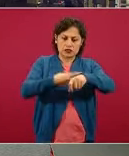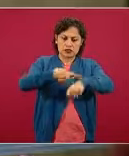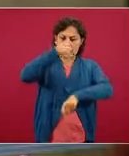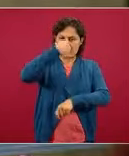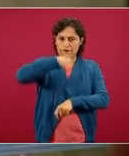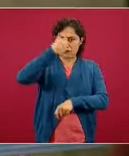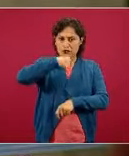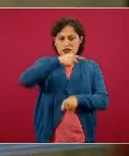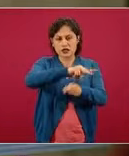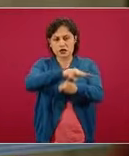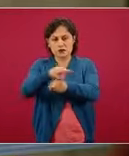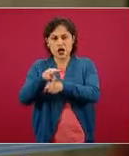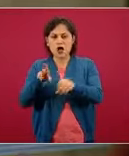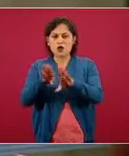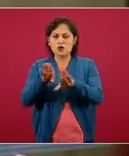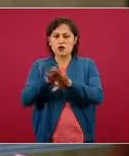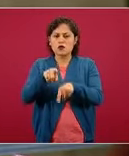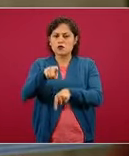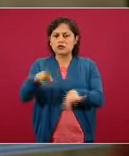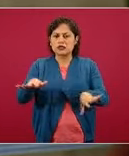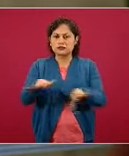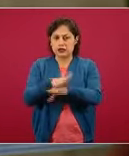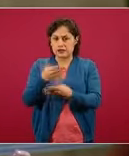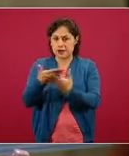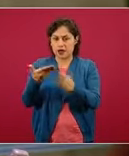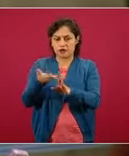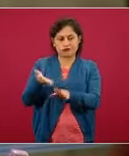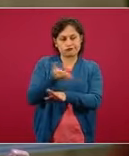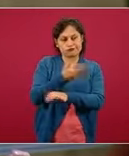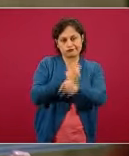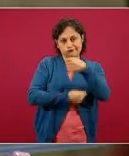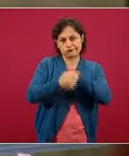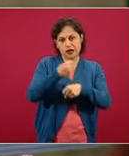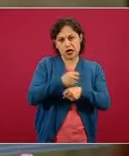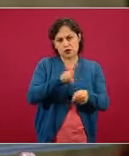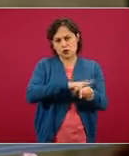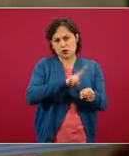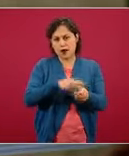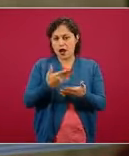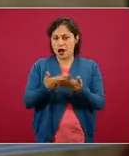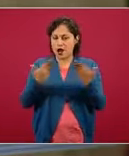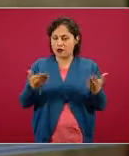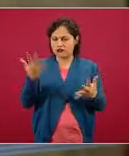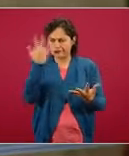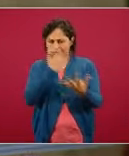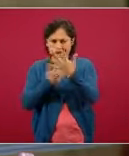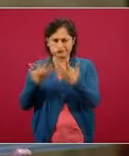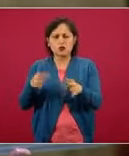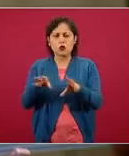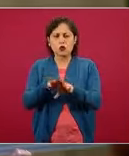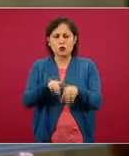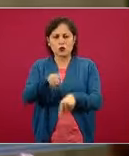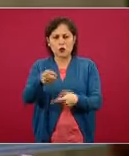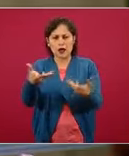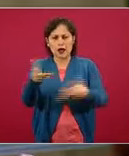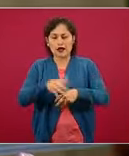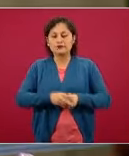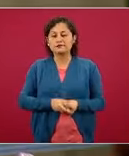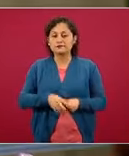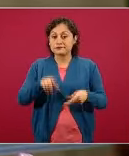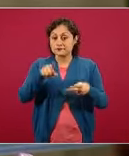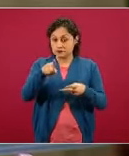tuvieron que modificar respecto a años anteriores para no confundirlos con casos de COVID? Mencionaba que van a adquirir estas pruebas que